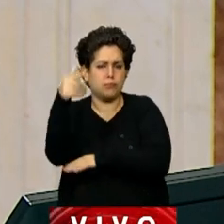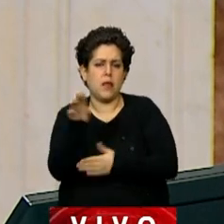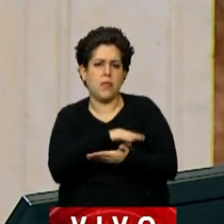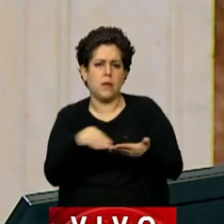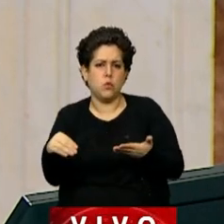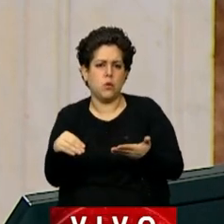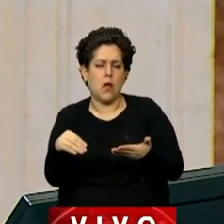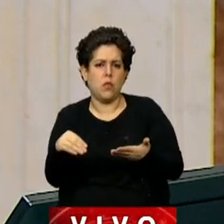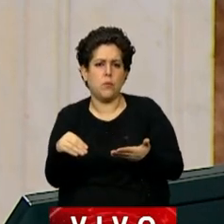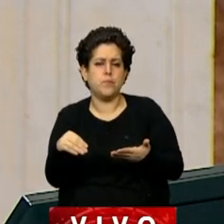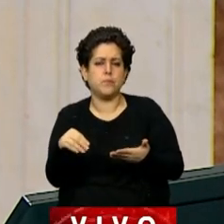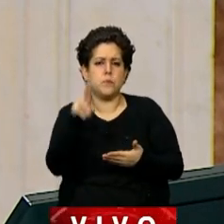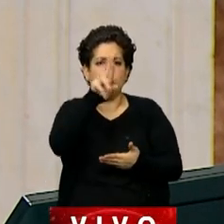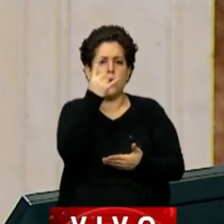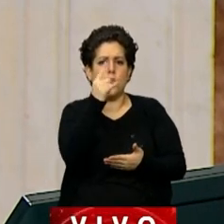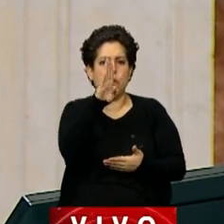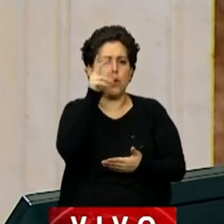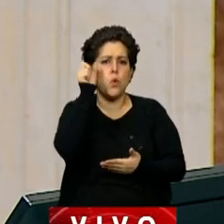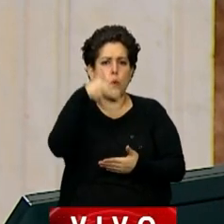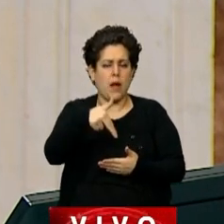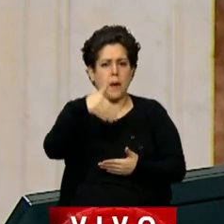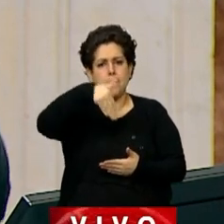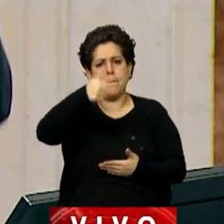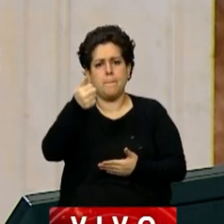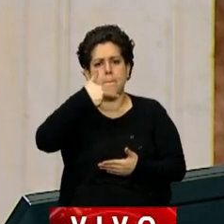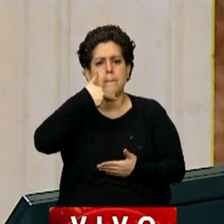diputado Rubén Manzi.